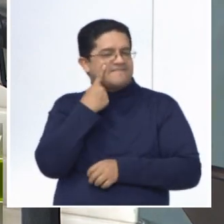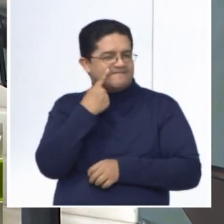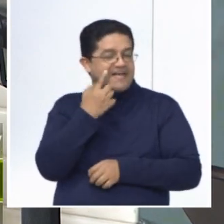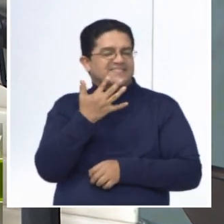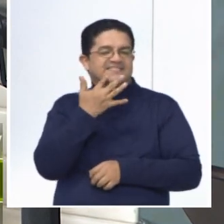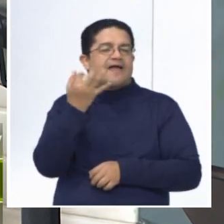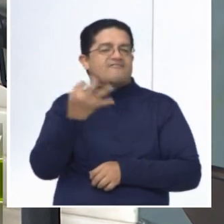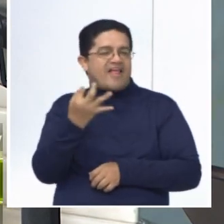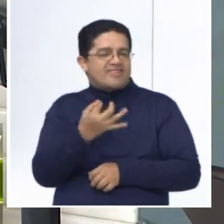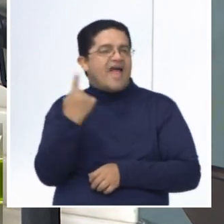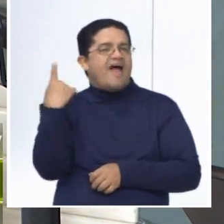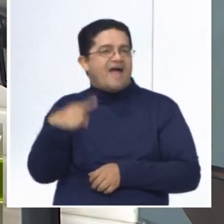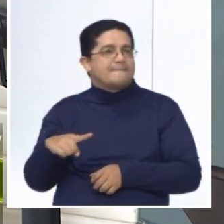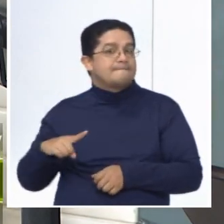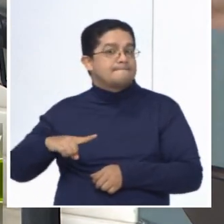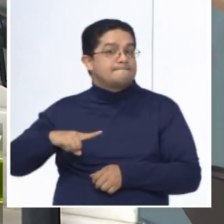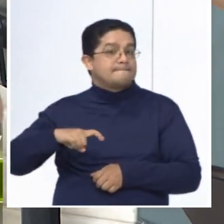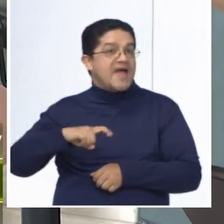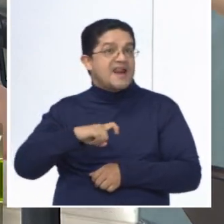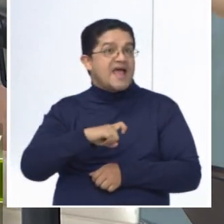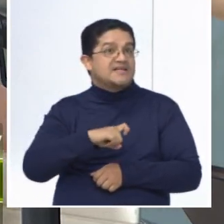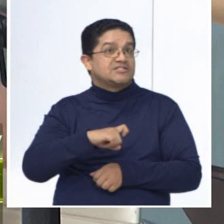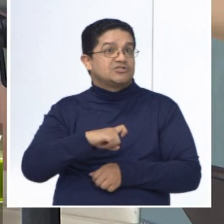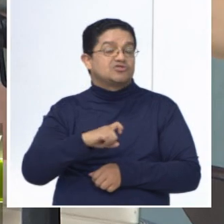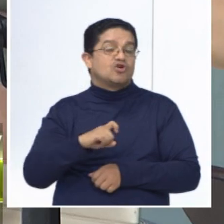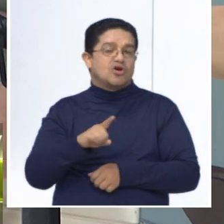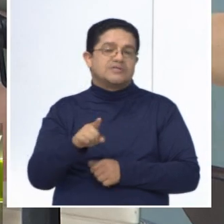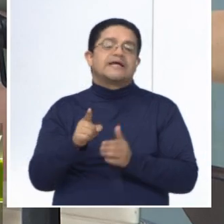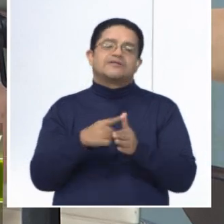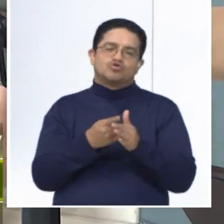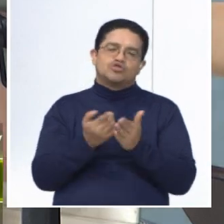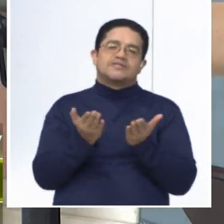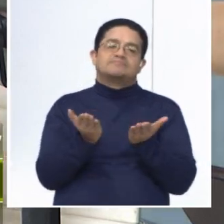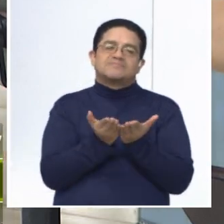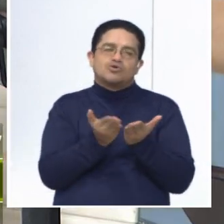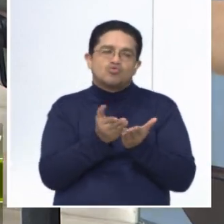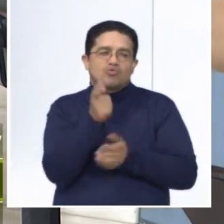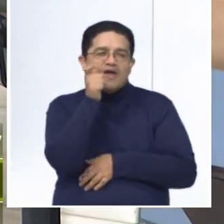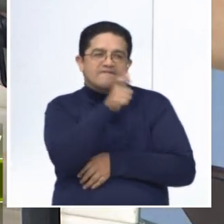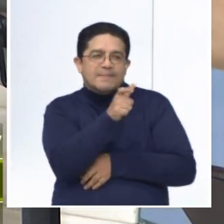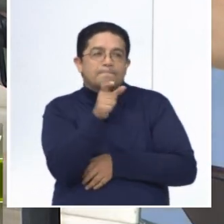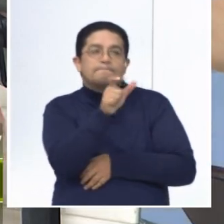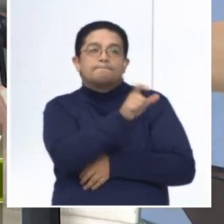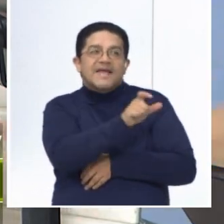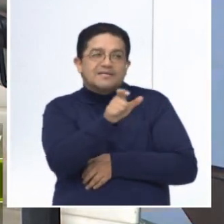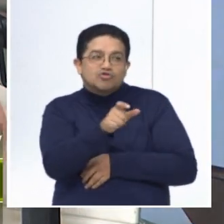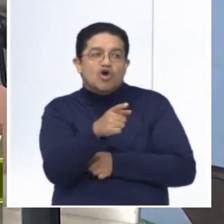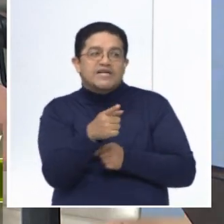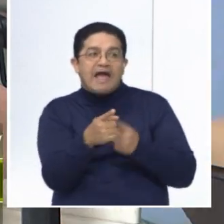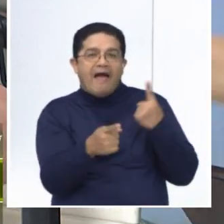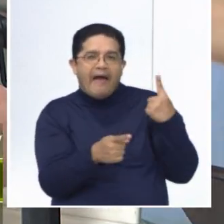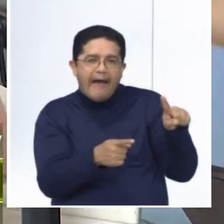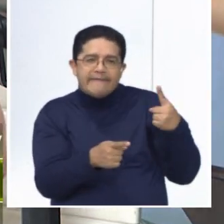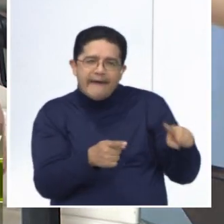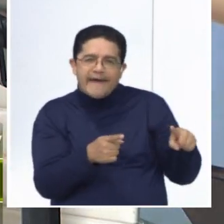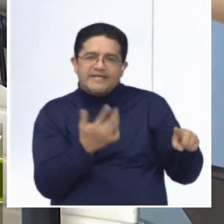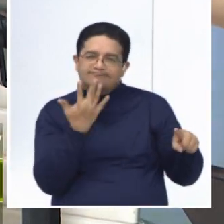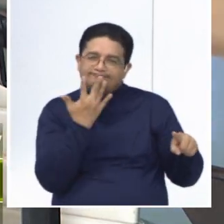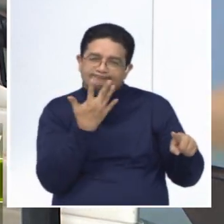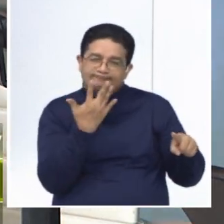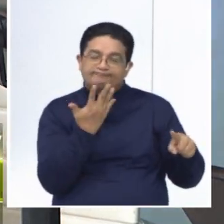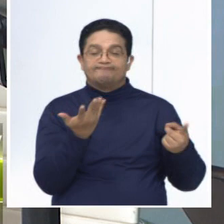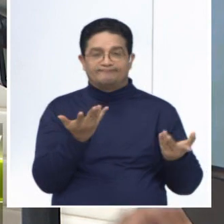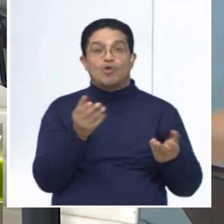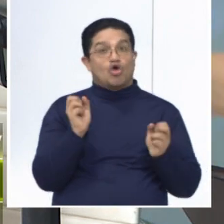tiene Trypanosoma crucis, vamos a estudiar a las personas de la casa porque hay que descartarles que tenga mal de Chagas,